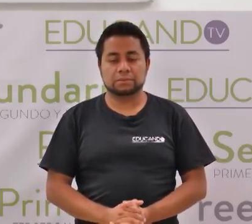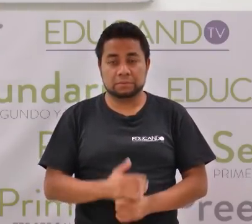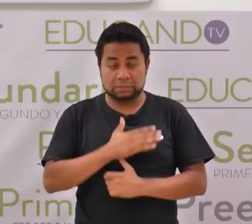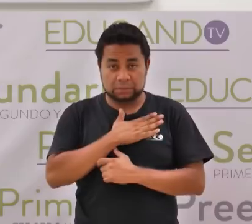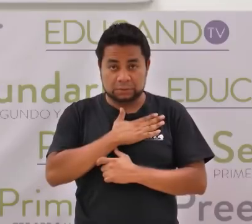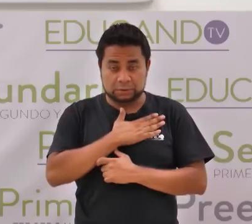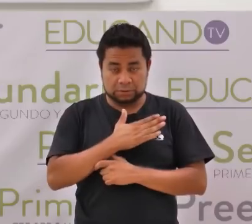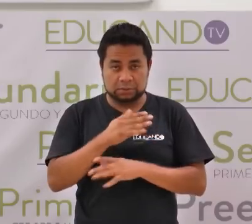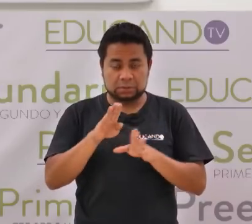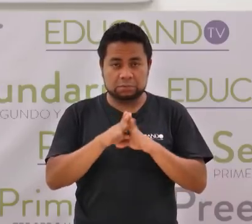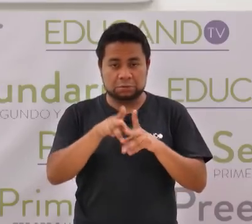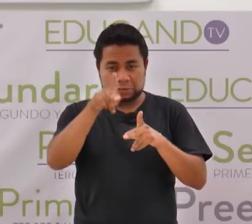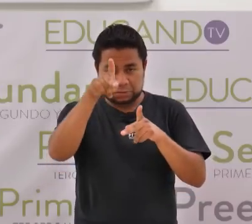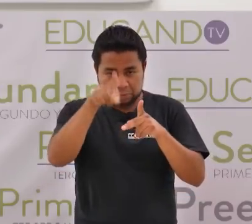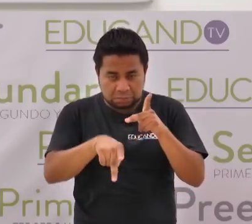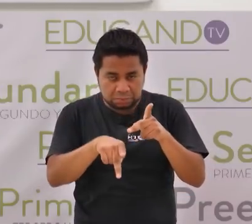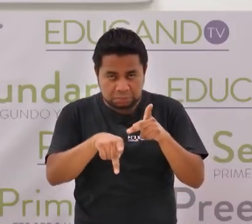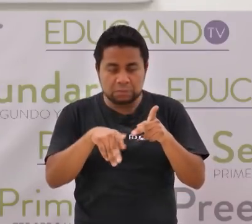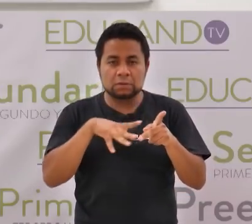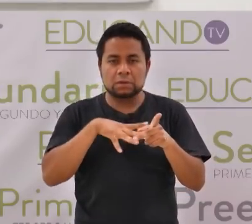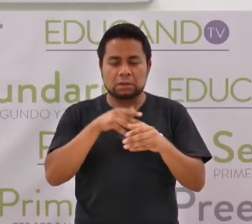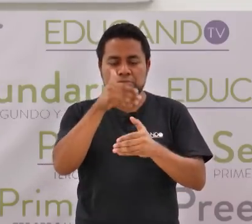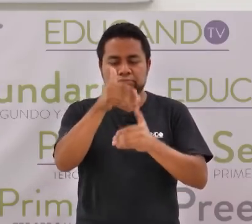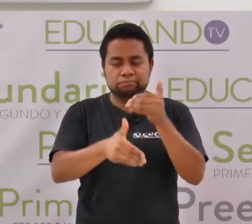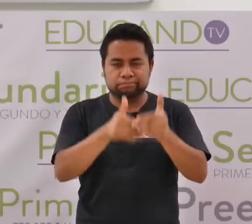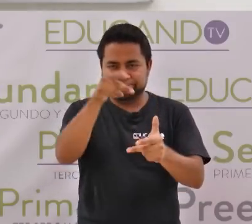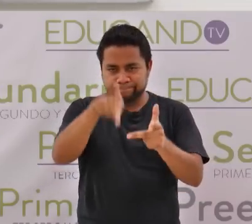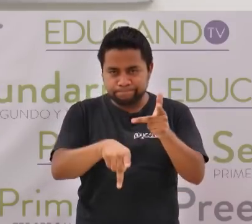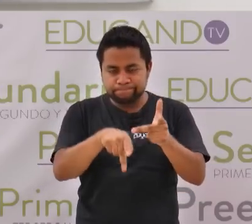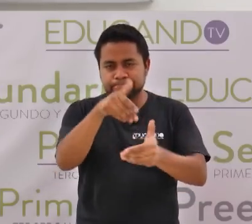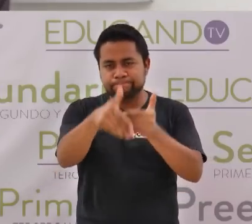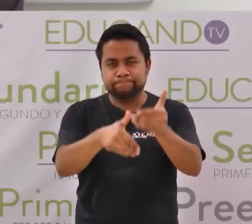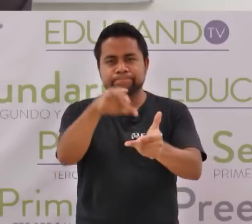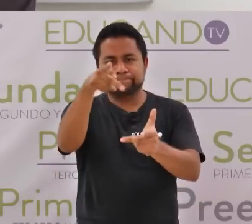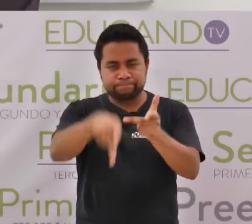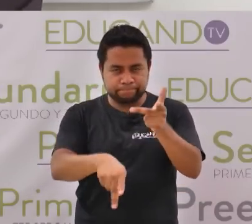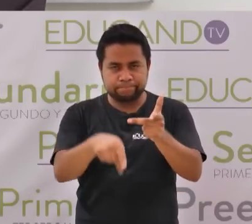Y bueno, vamos a detenernos en algunos pasos,